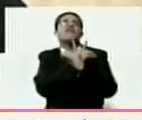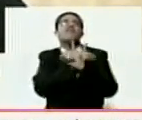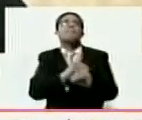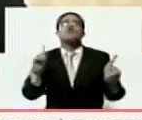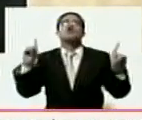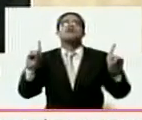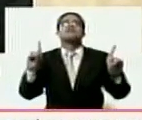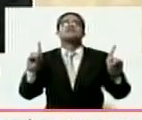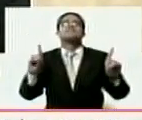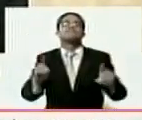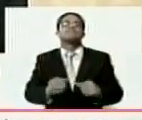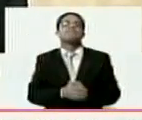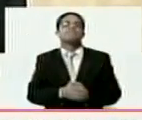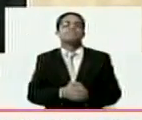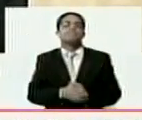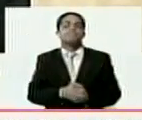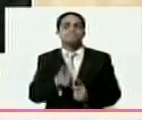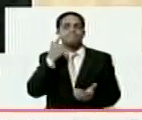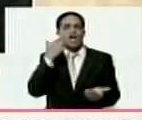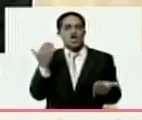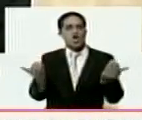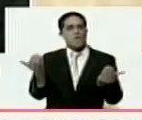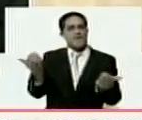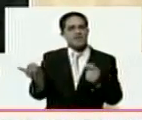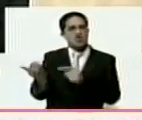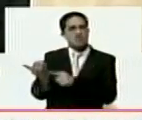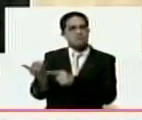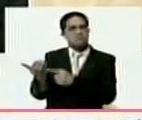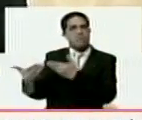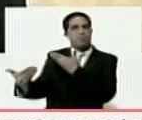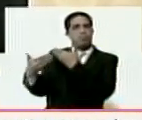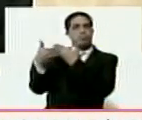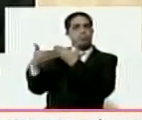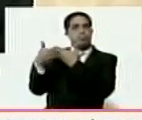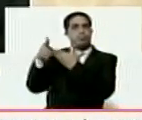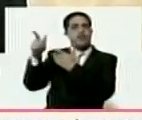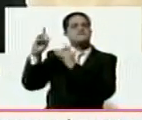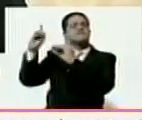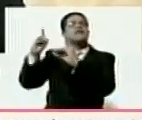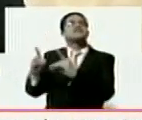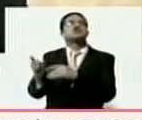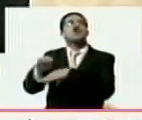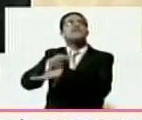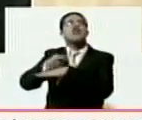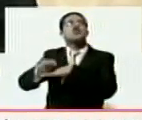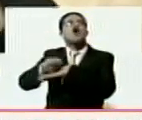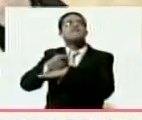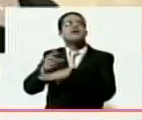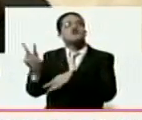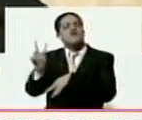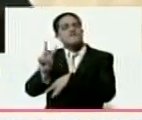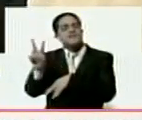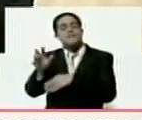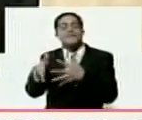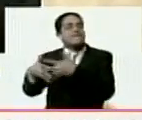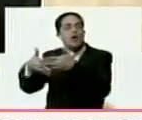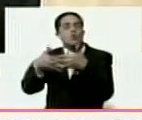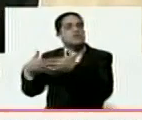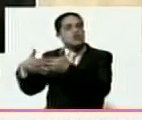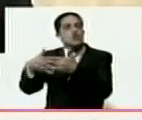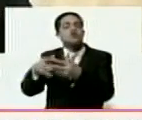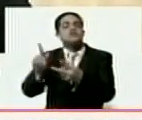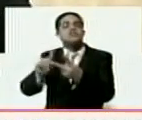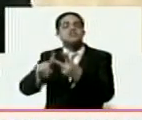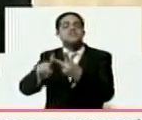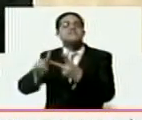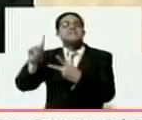en contraposición a los ataques, en contraposición a las medidas coercitivas unilaterales, en contraposición a este